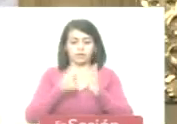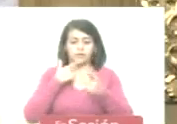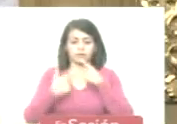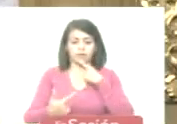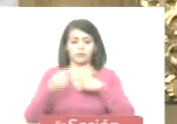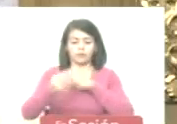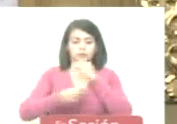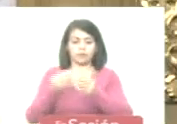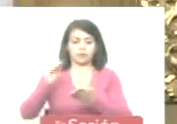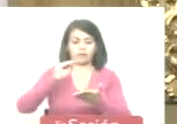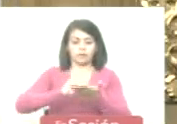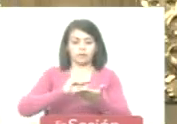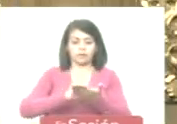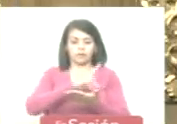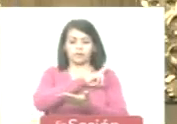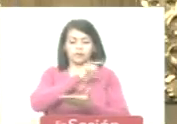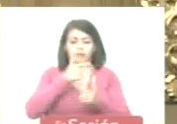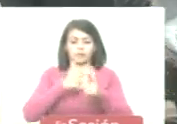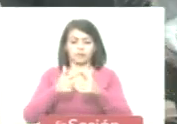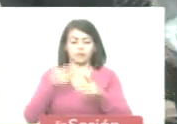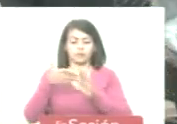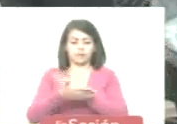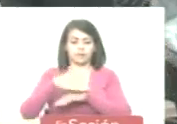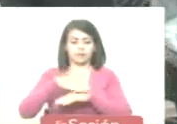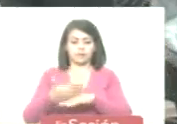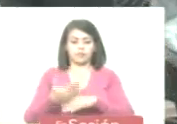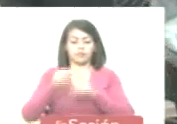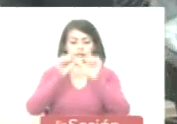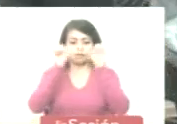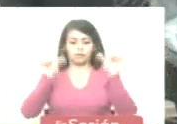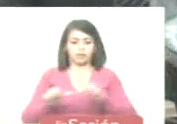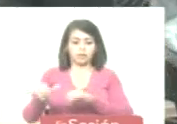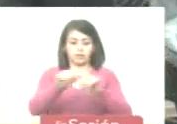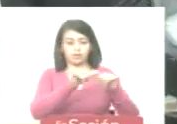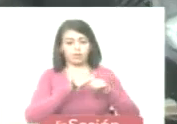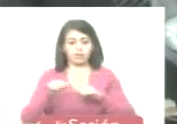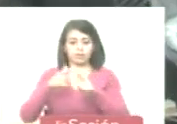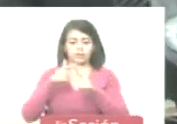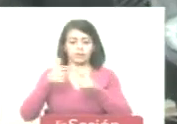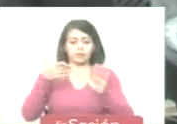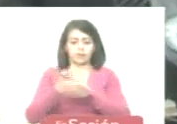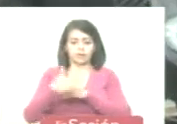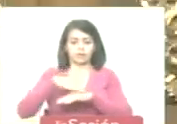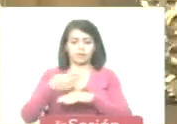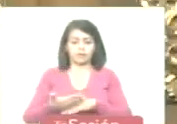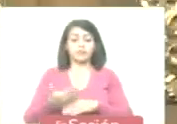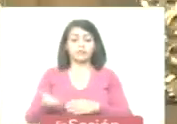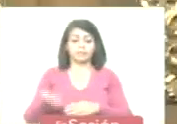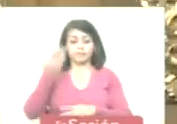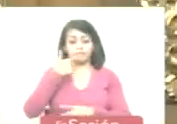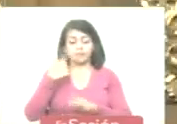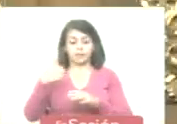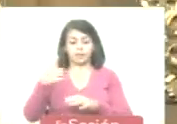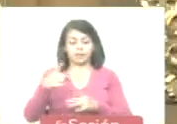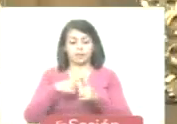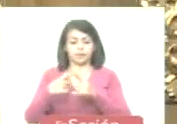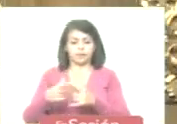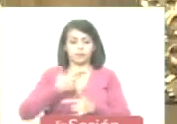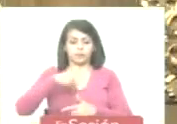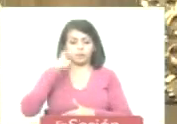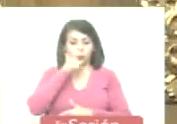se redactó una nueva constitución que abrió paso a un sistema de igualdad y de justicia para reivindicar los derechos de